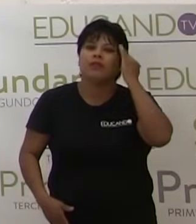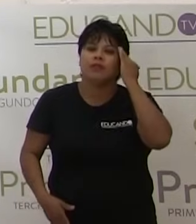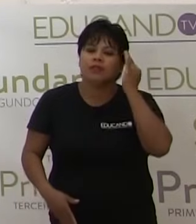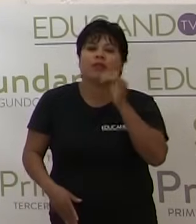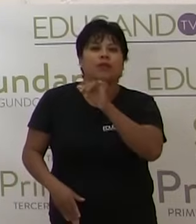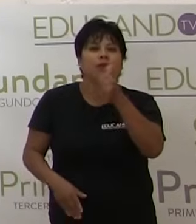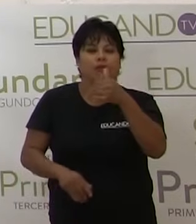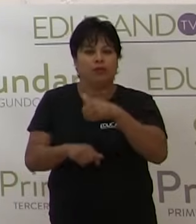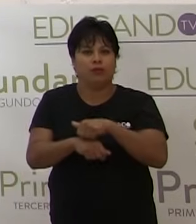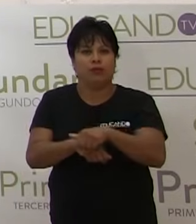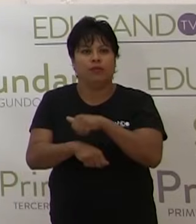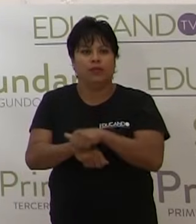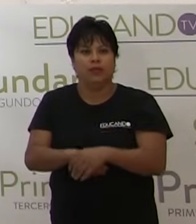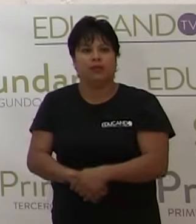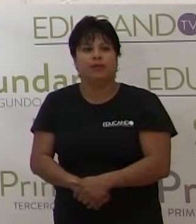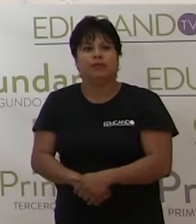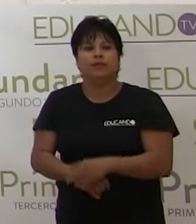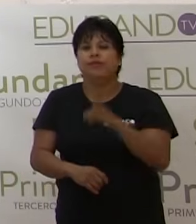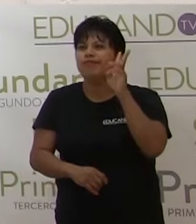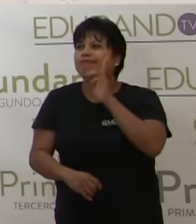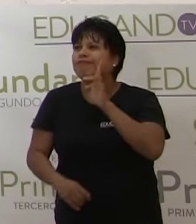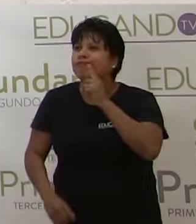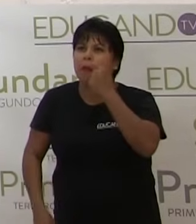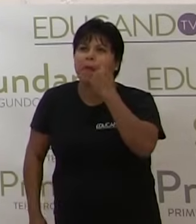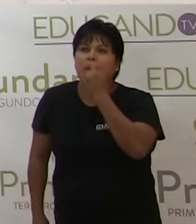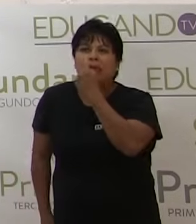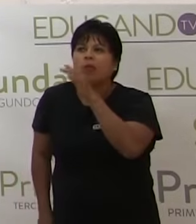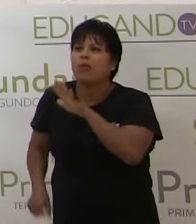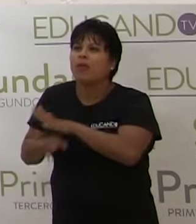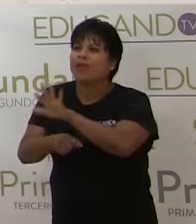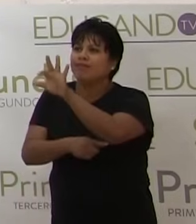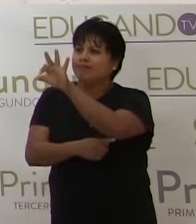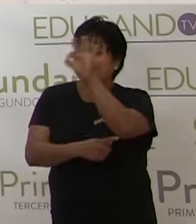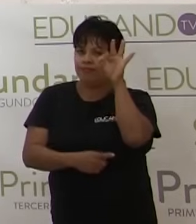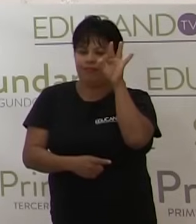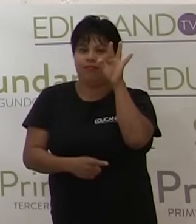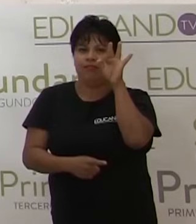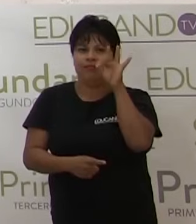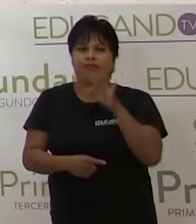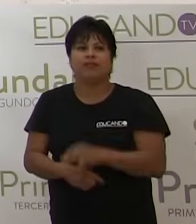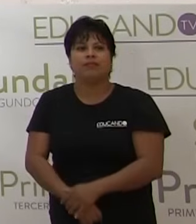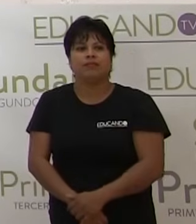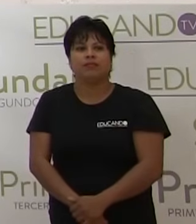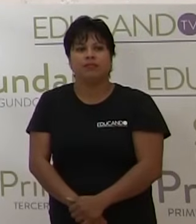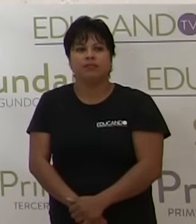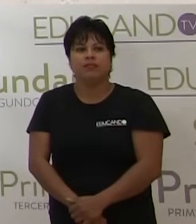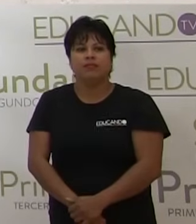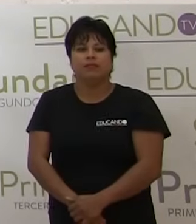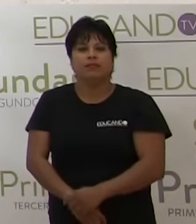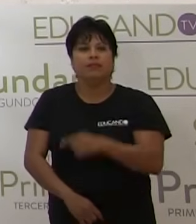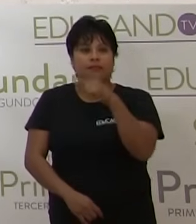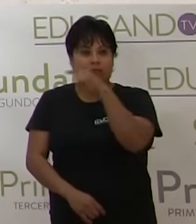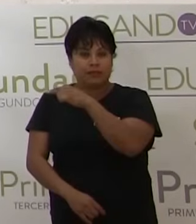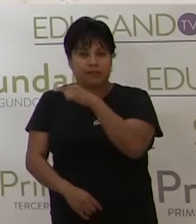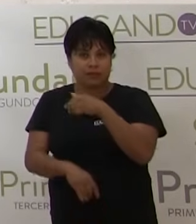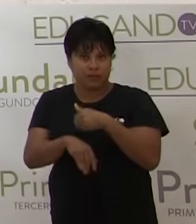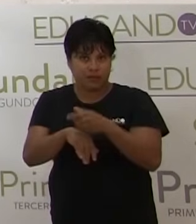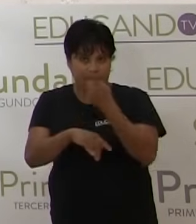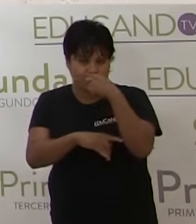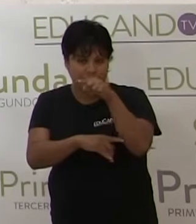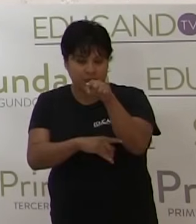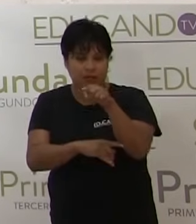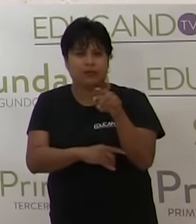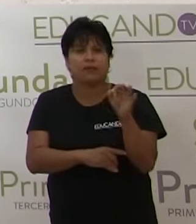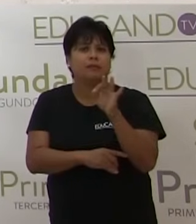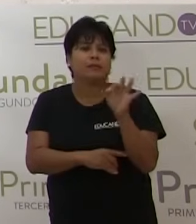otro número vamos a tomar este que tengo acá representa algo para ti tal